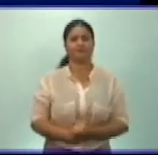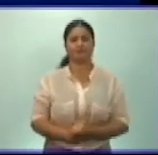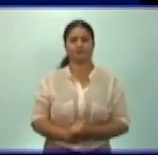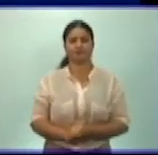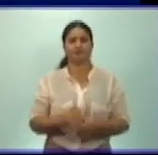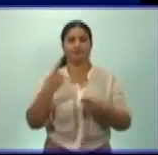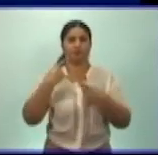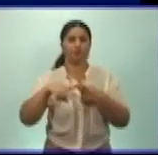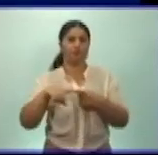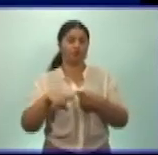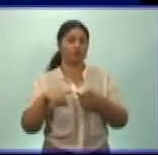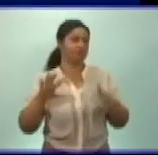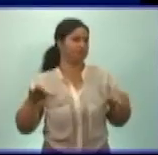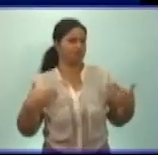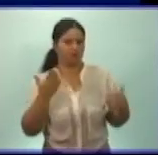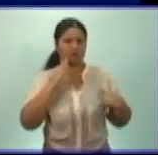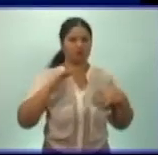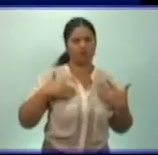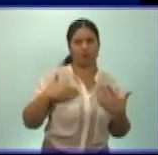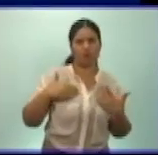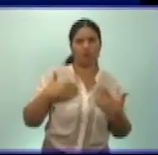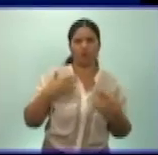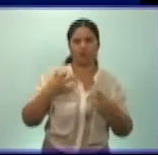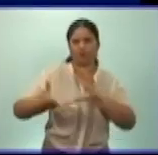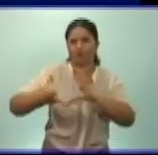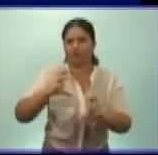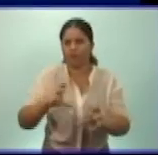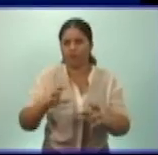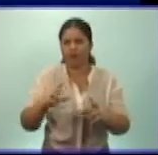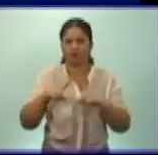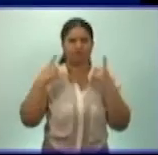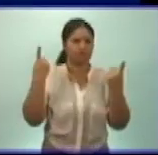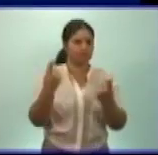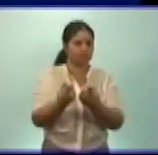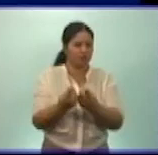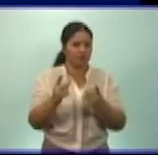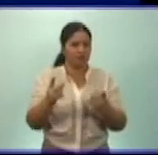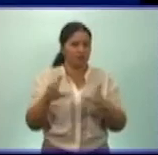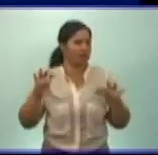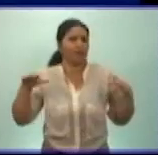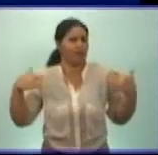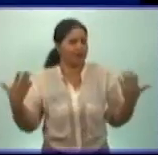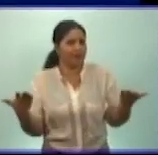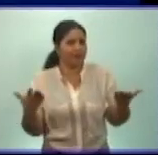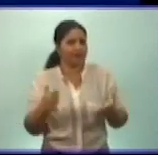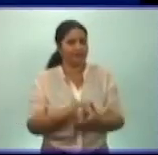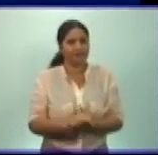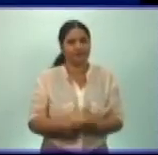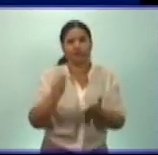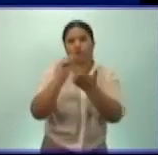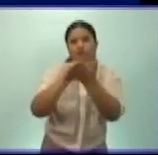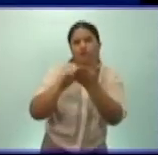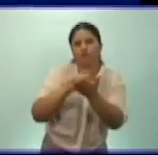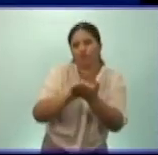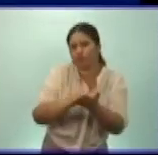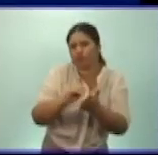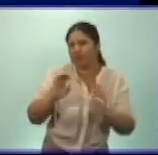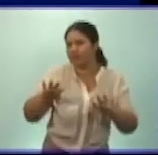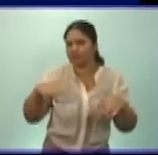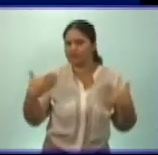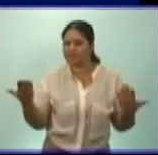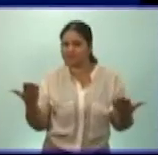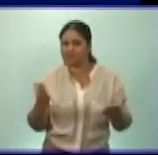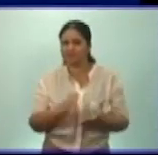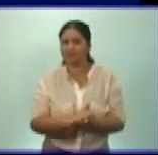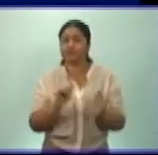conflicto dramático? ¿Dónde se desarrolla la acción? Es importante también que ustedes dominen este lenguaje propio de la